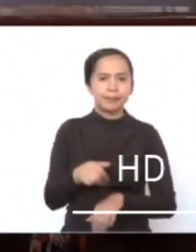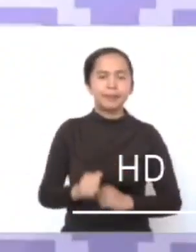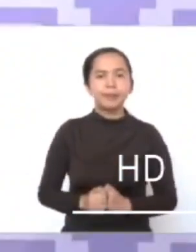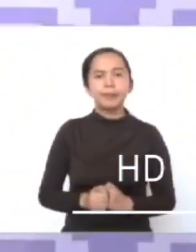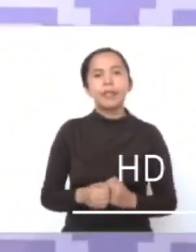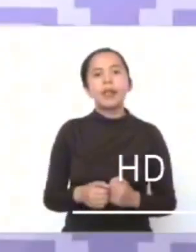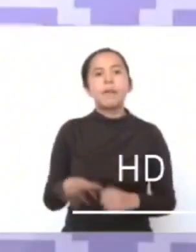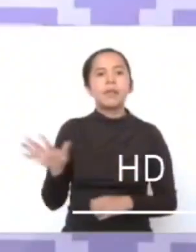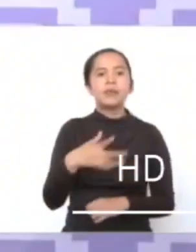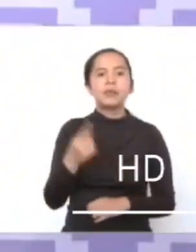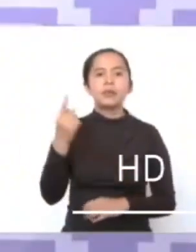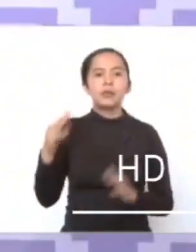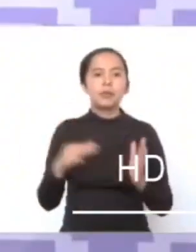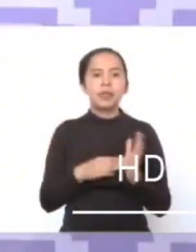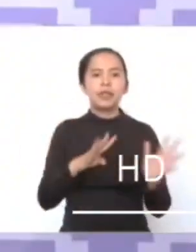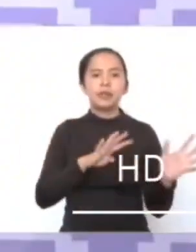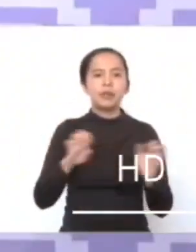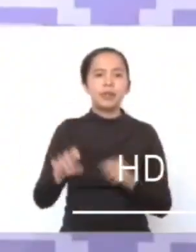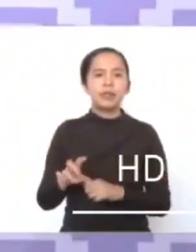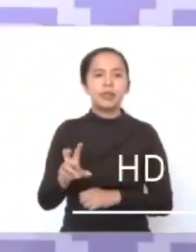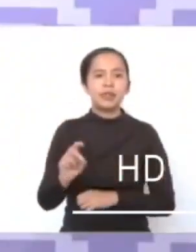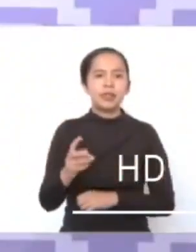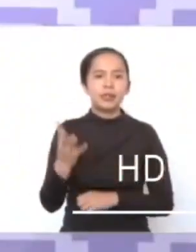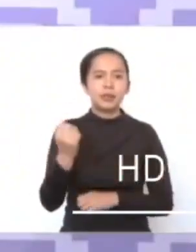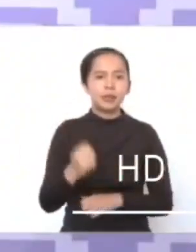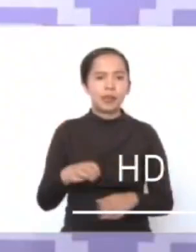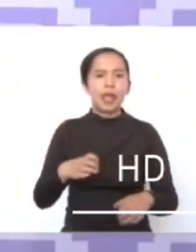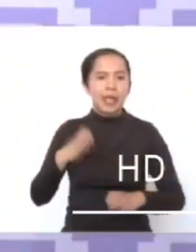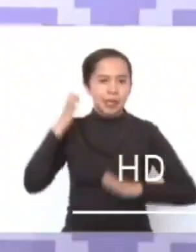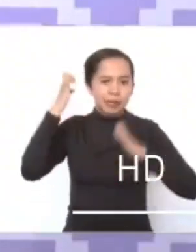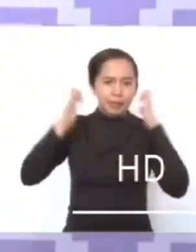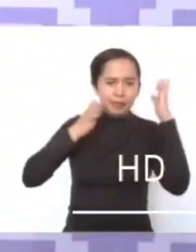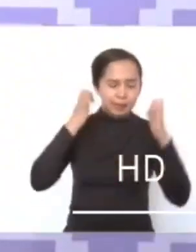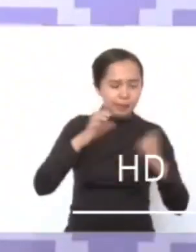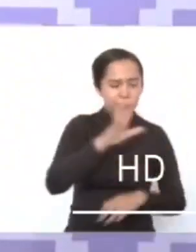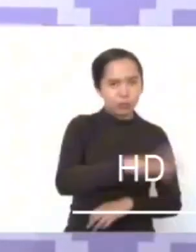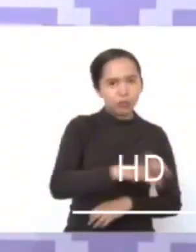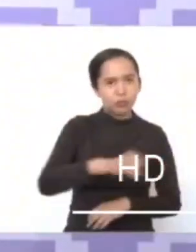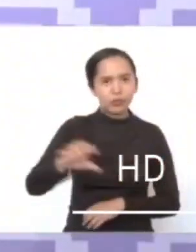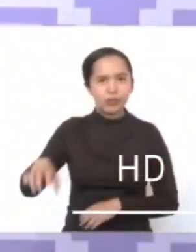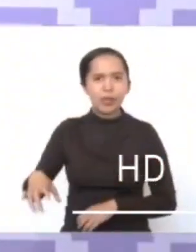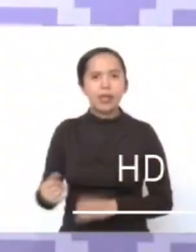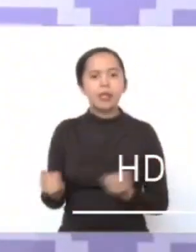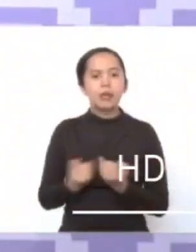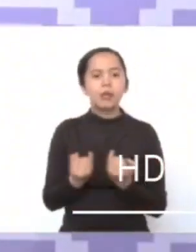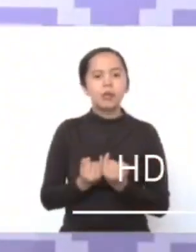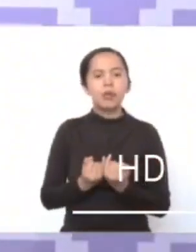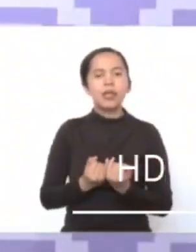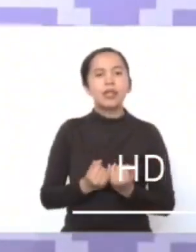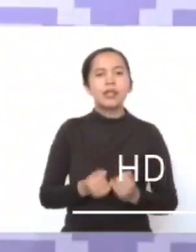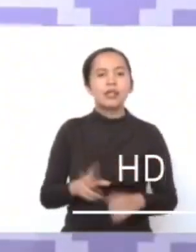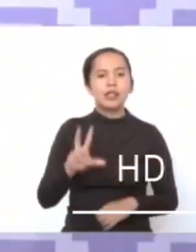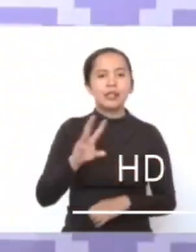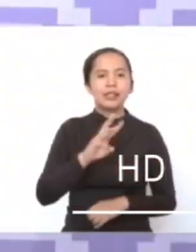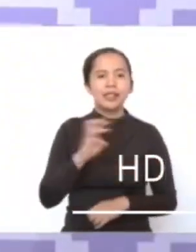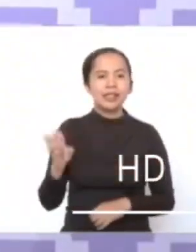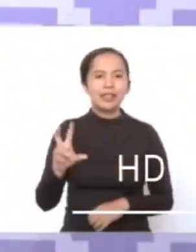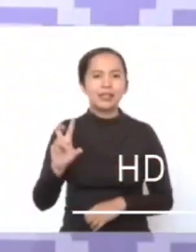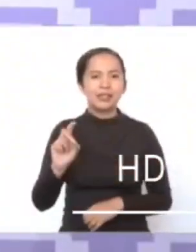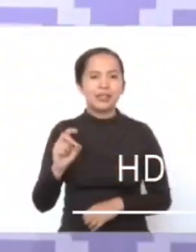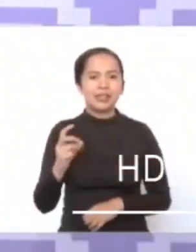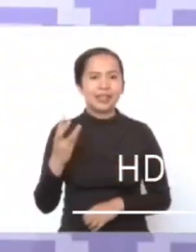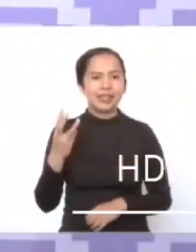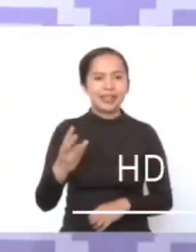realizado 1.939 eventos en territorio y conformado 333 grupos de vecinas para